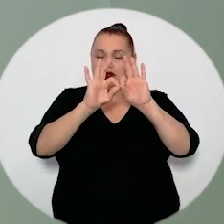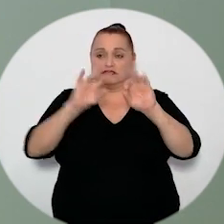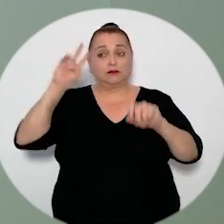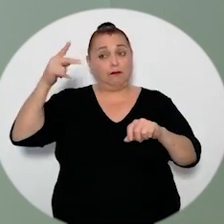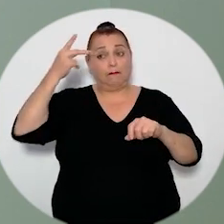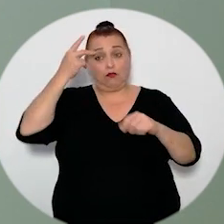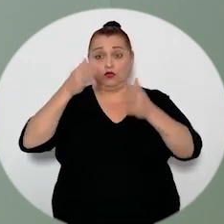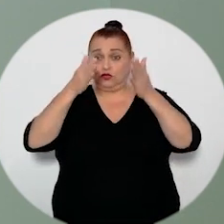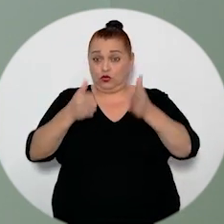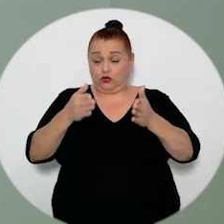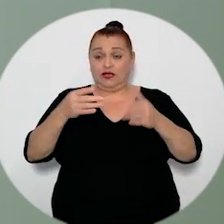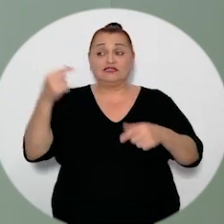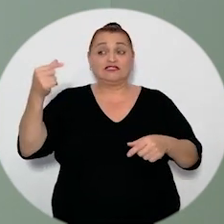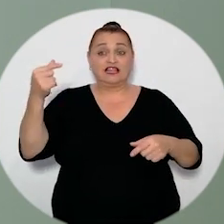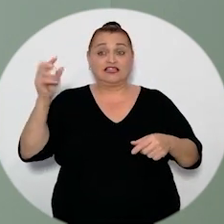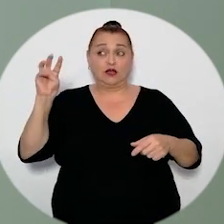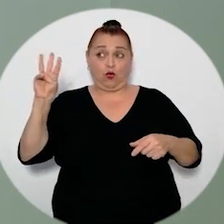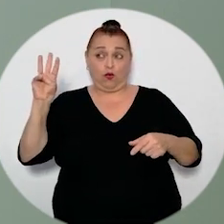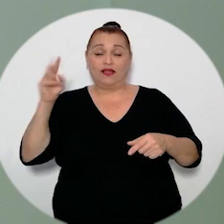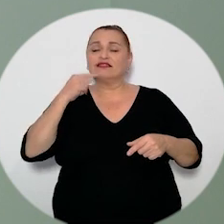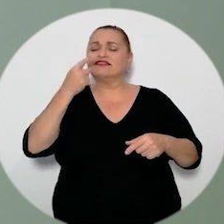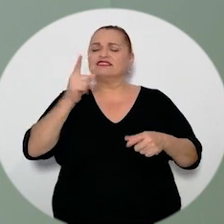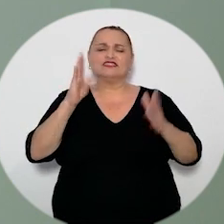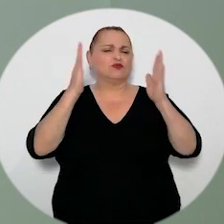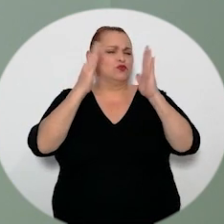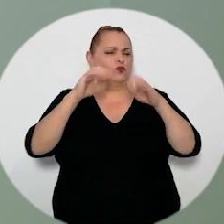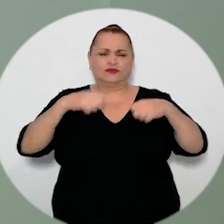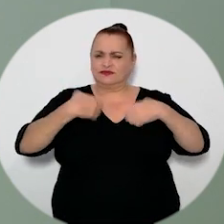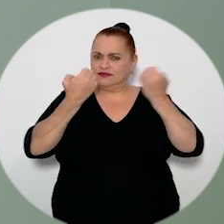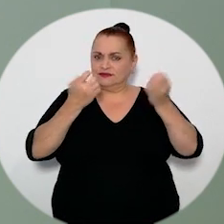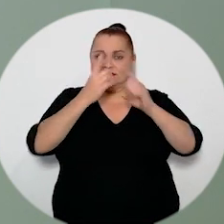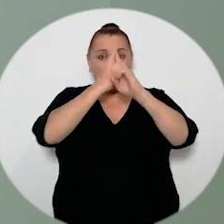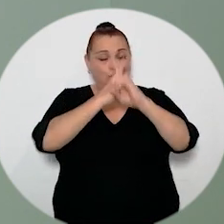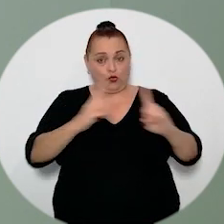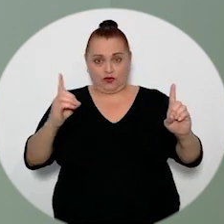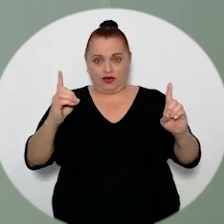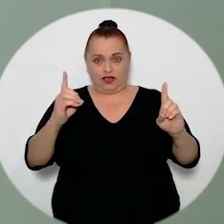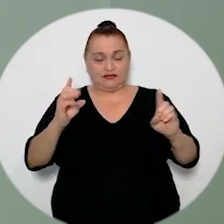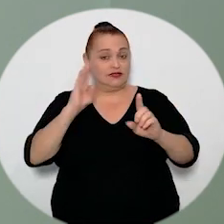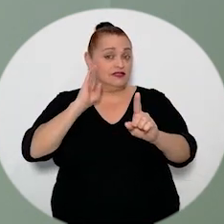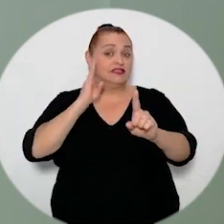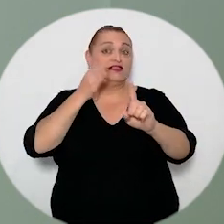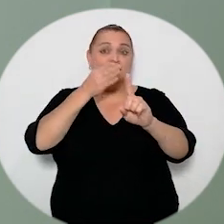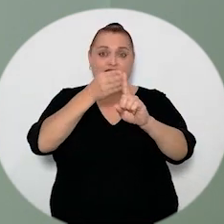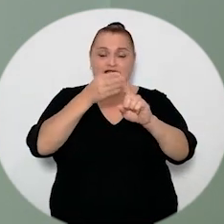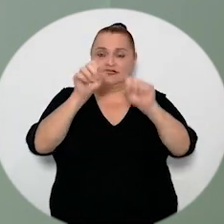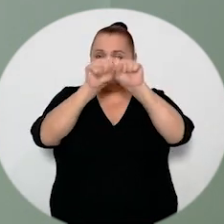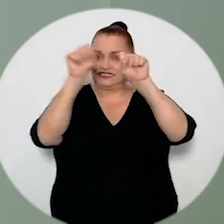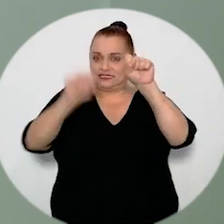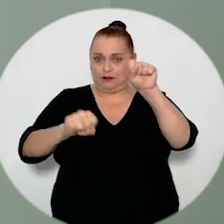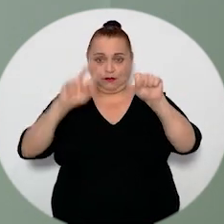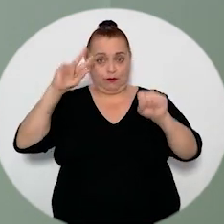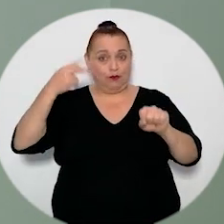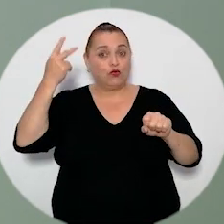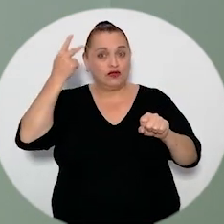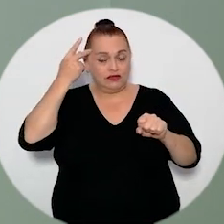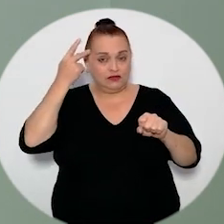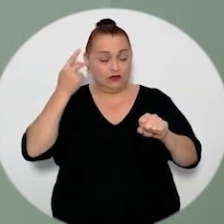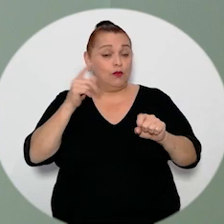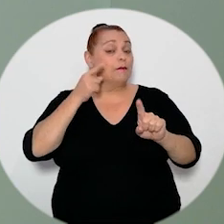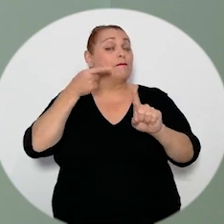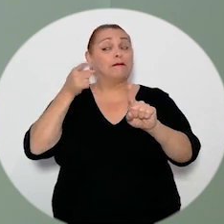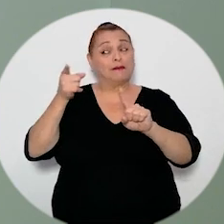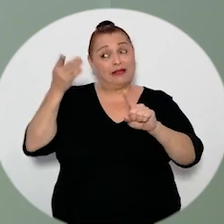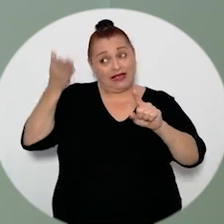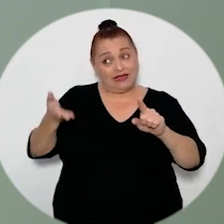La politóloga Janina Welp afirma que no existe tal cosa como la democracia directa como sistema político,